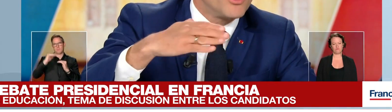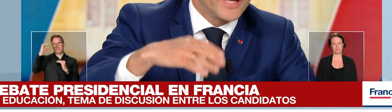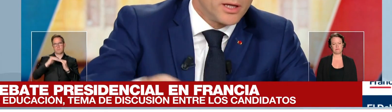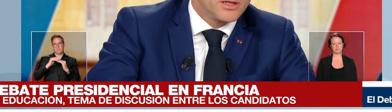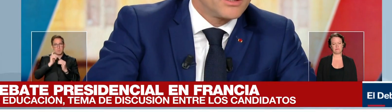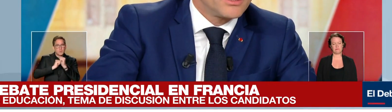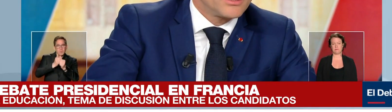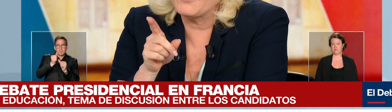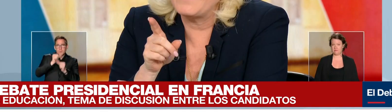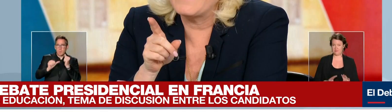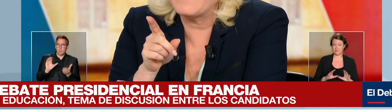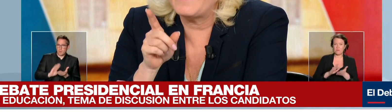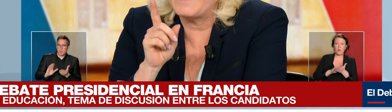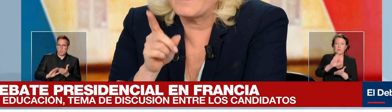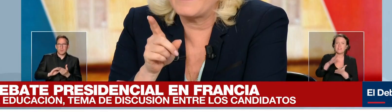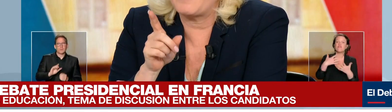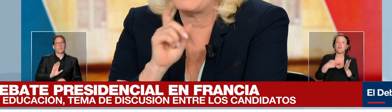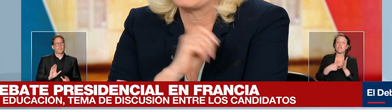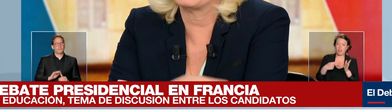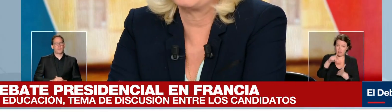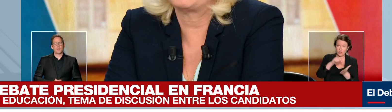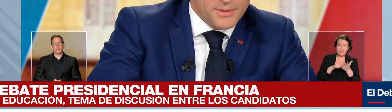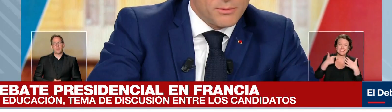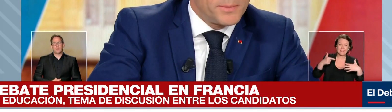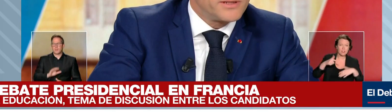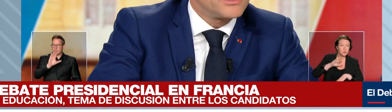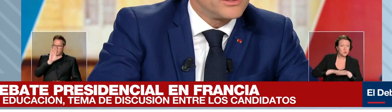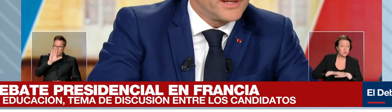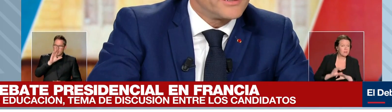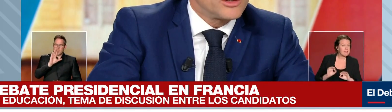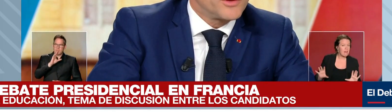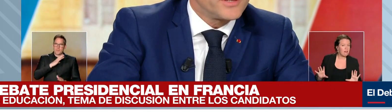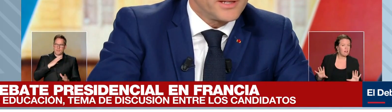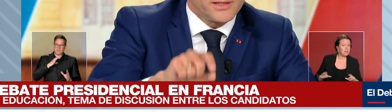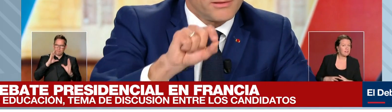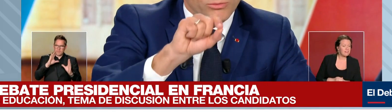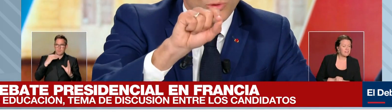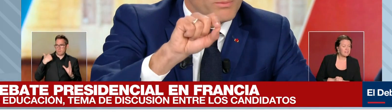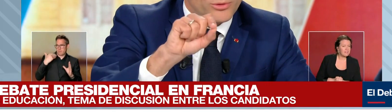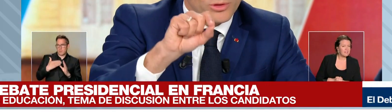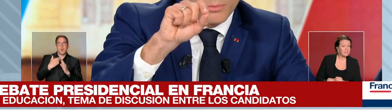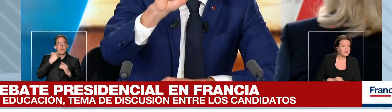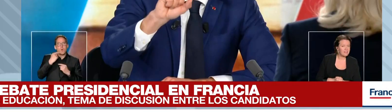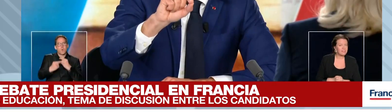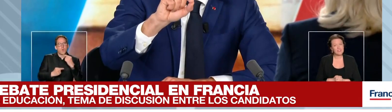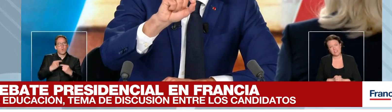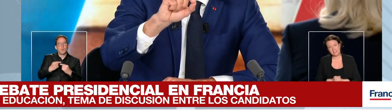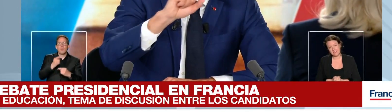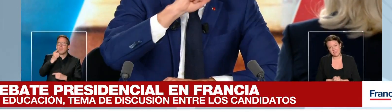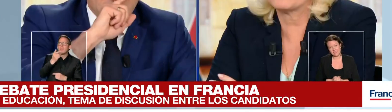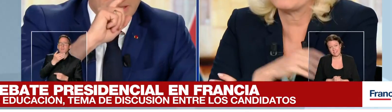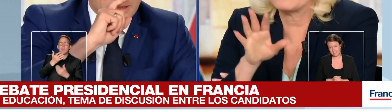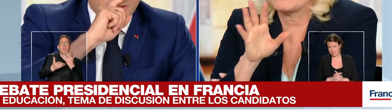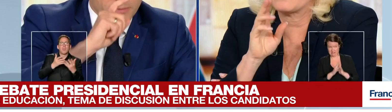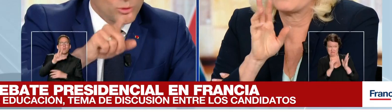Y esto está condicionado a nada. Usted ya lo había prometido en 2017 y no lo cumplió. Comenzó. Y el